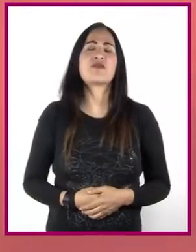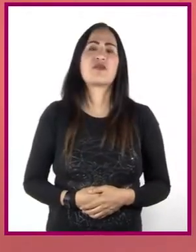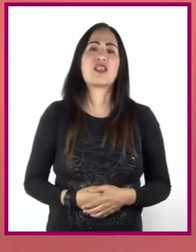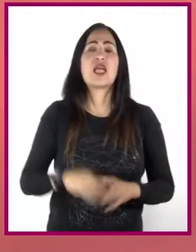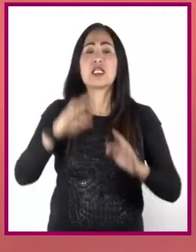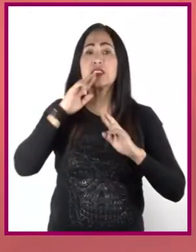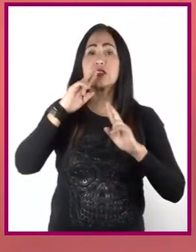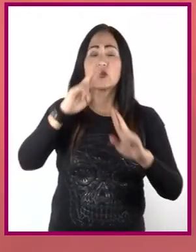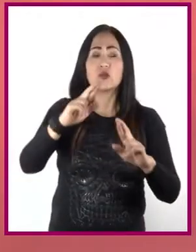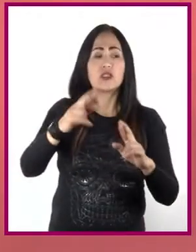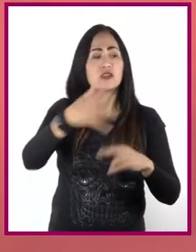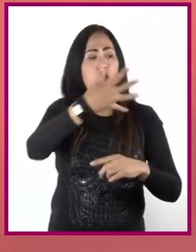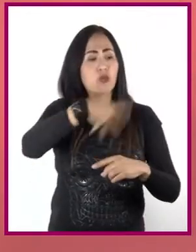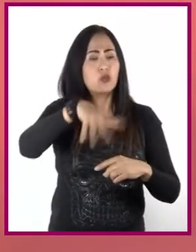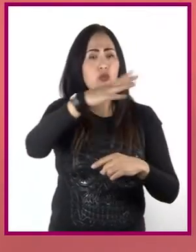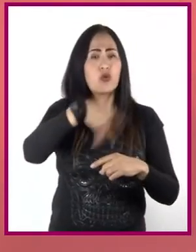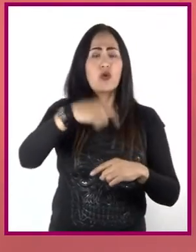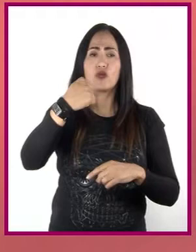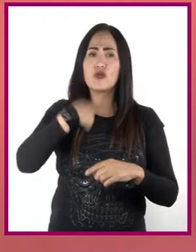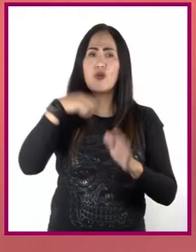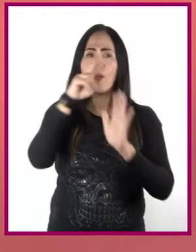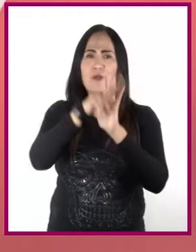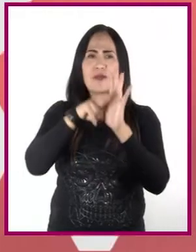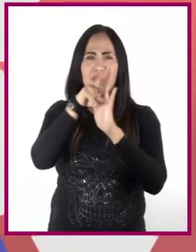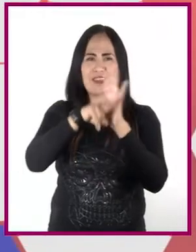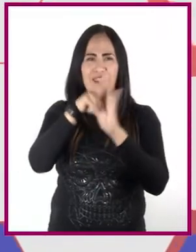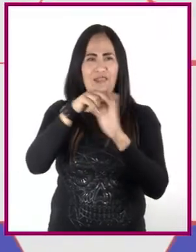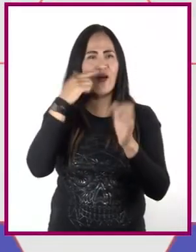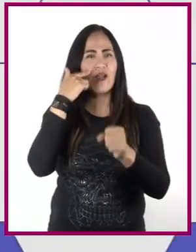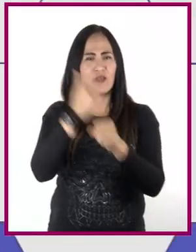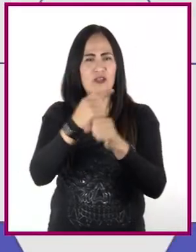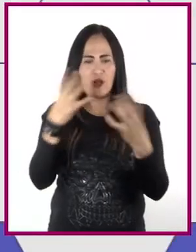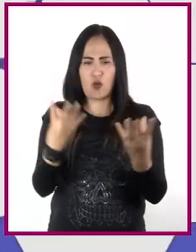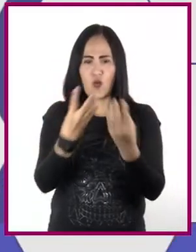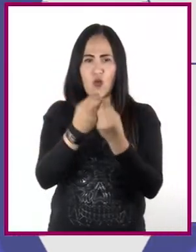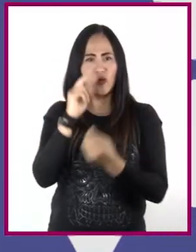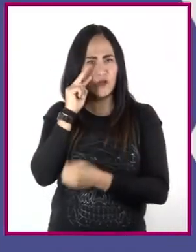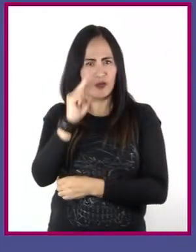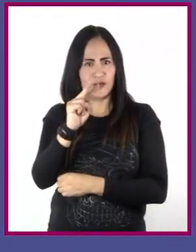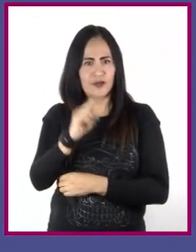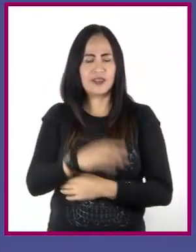esas respuestas encontré este video que quiero que veamos juntos.